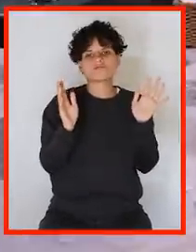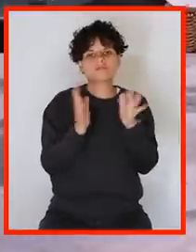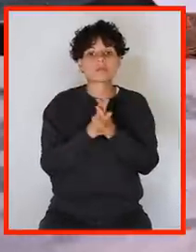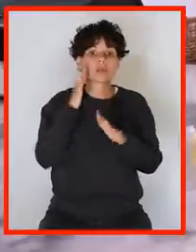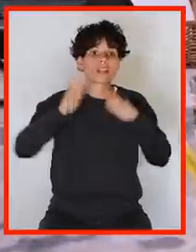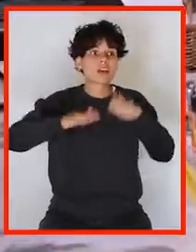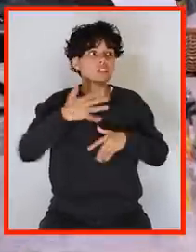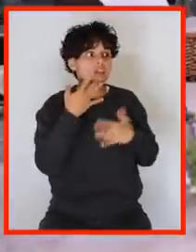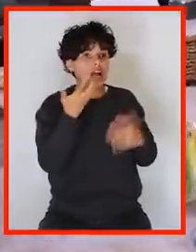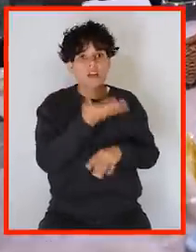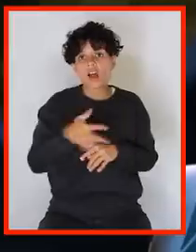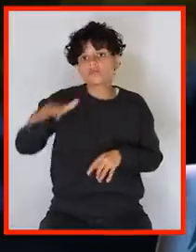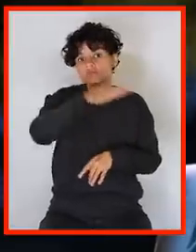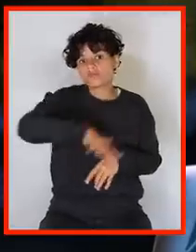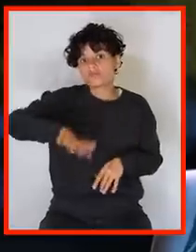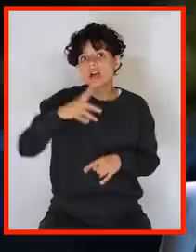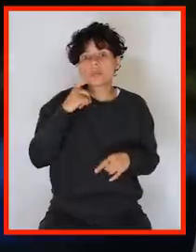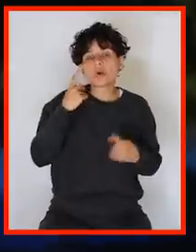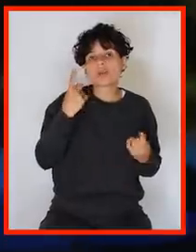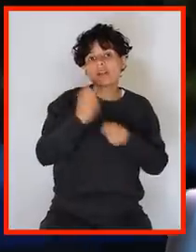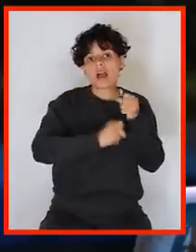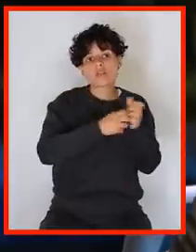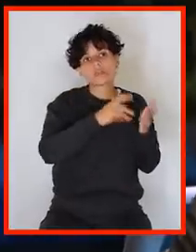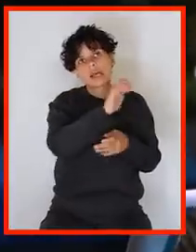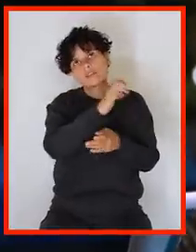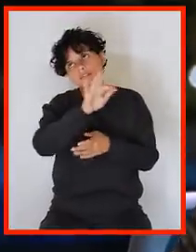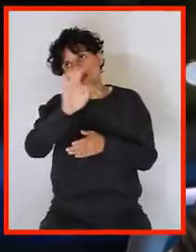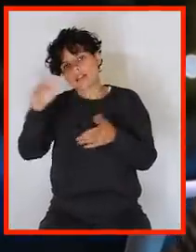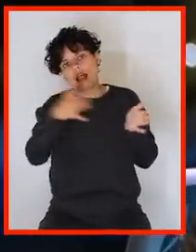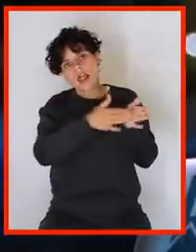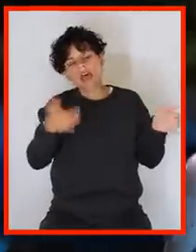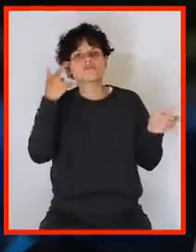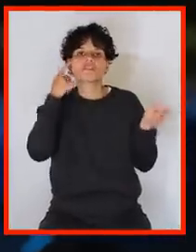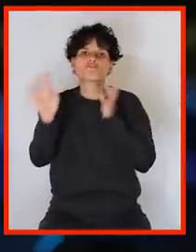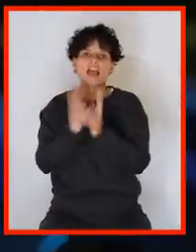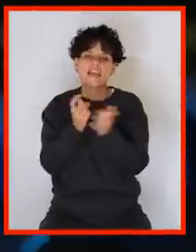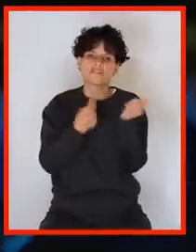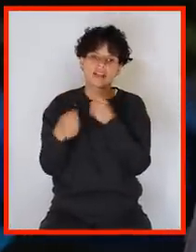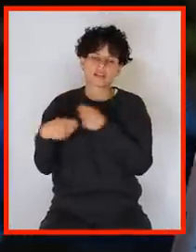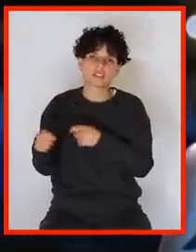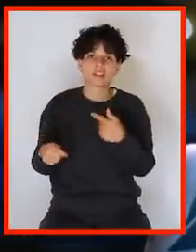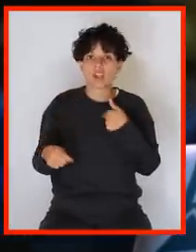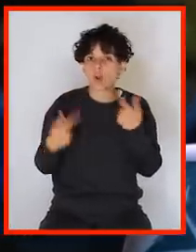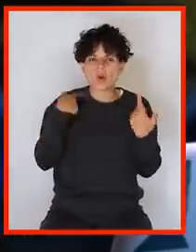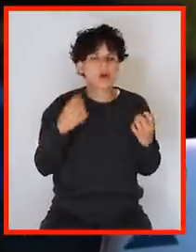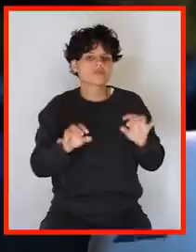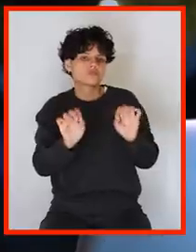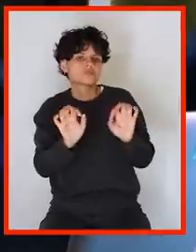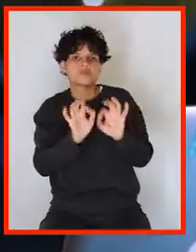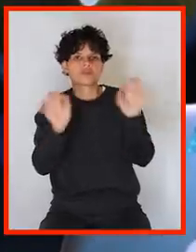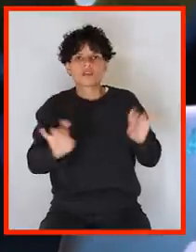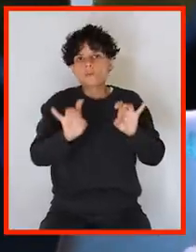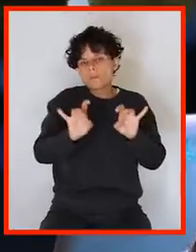también acorde a la temporada, cualquier cosita en la feria. Y uno no nace sabiendo ser